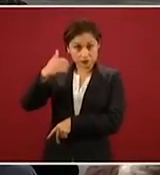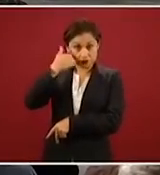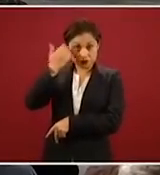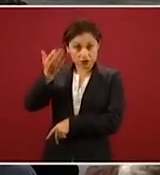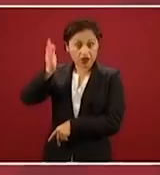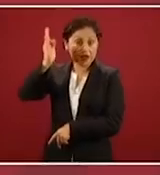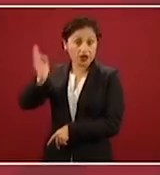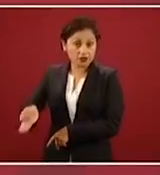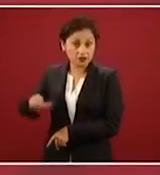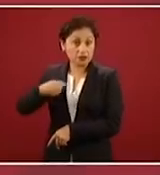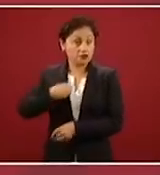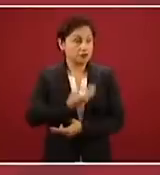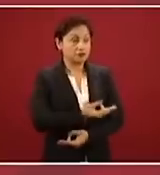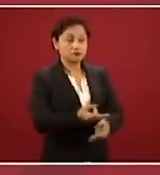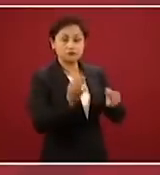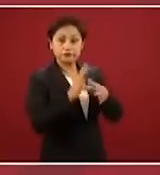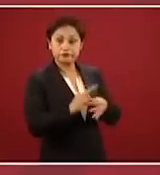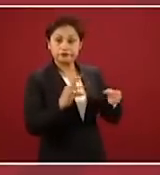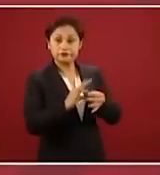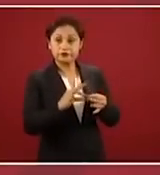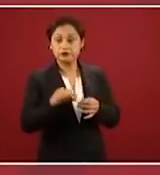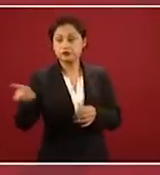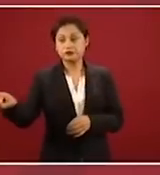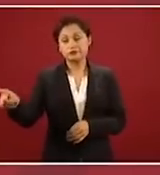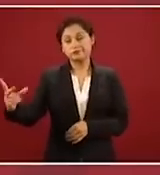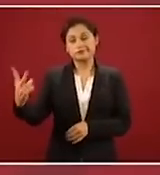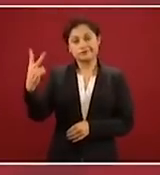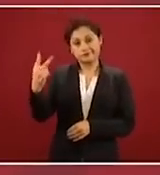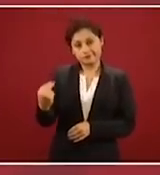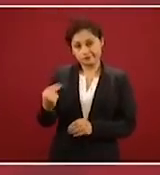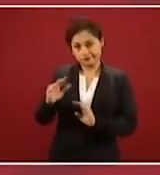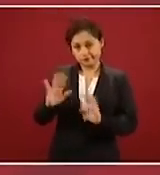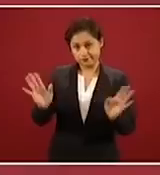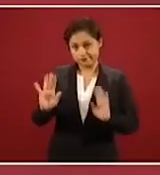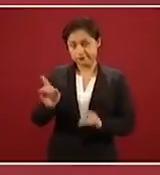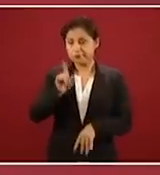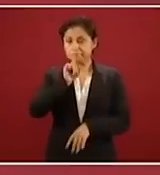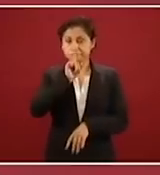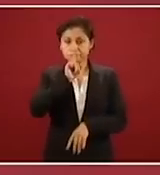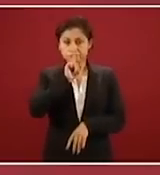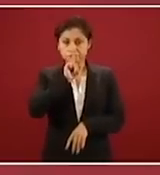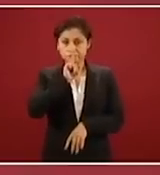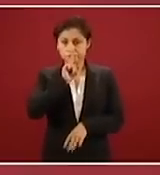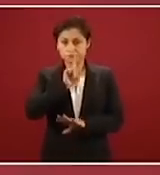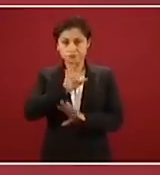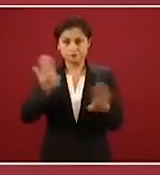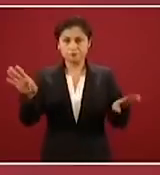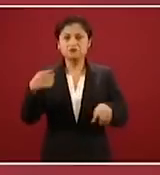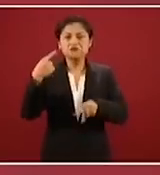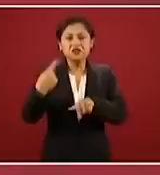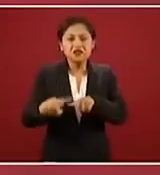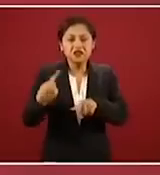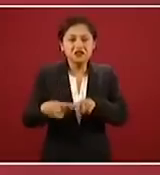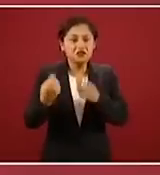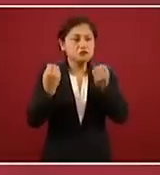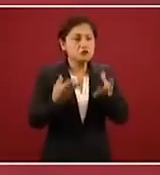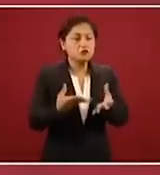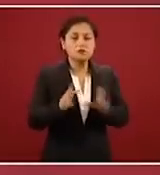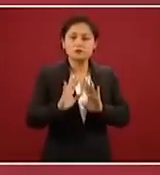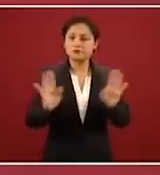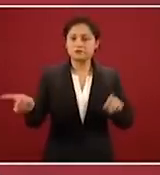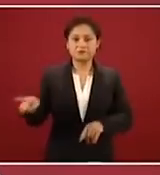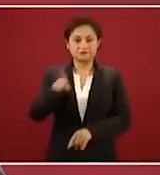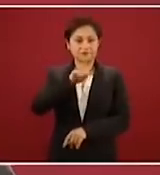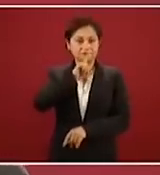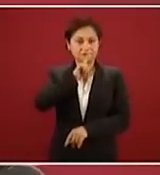pero en este caso me expresó que no quería que se supiera, pero que